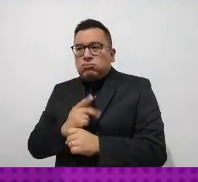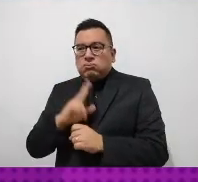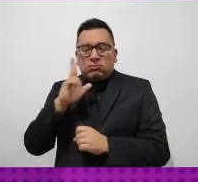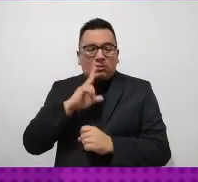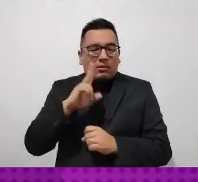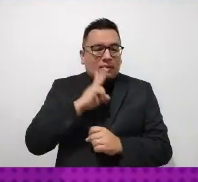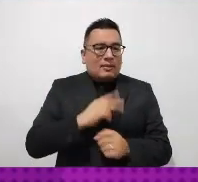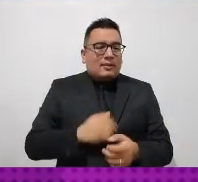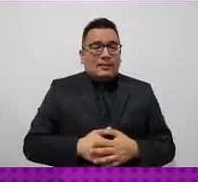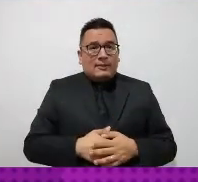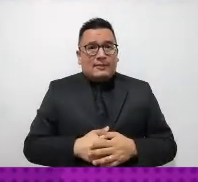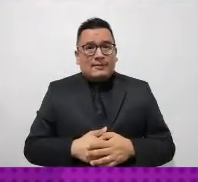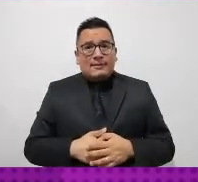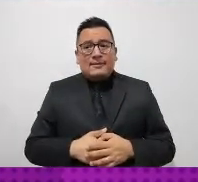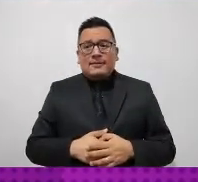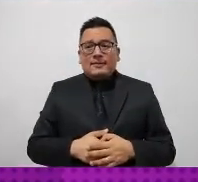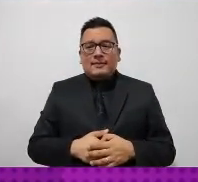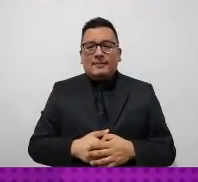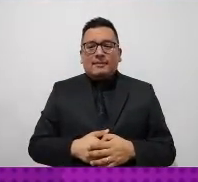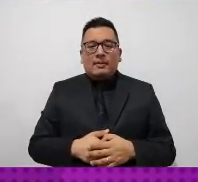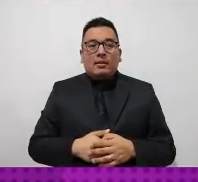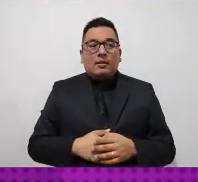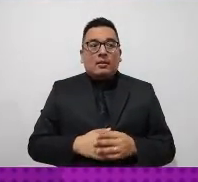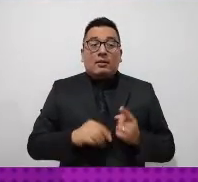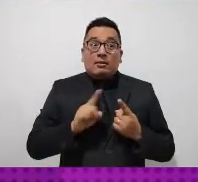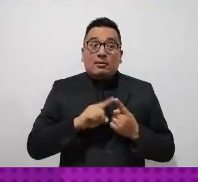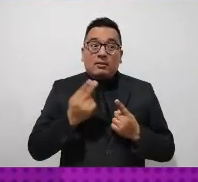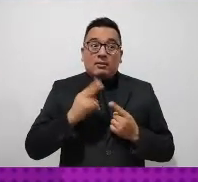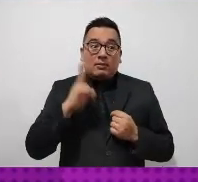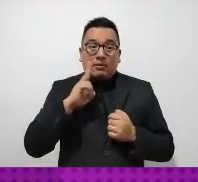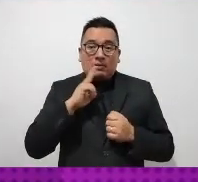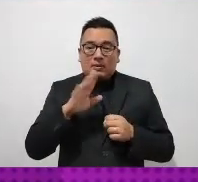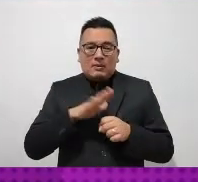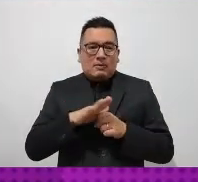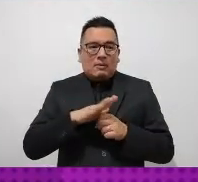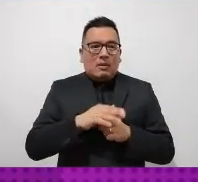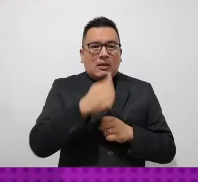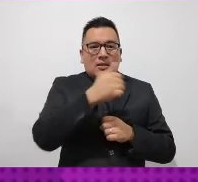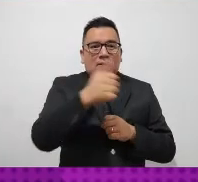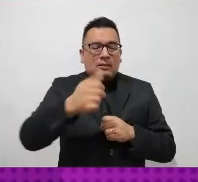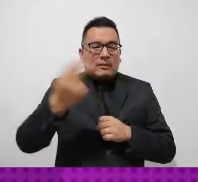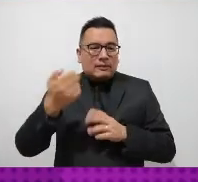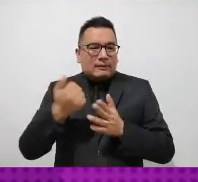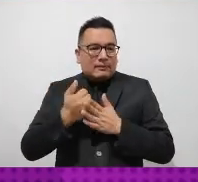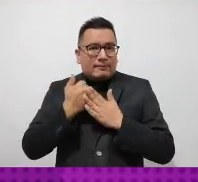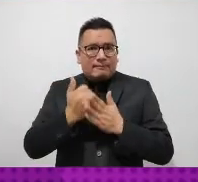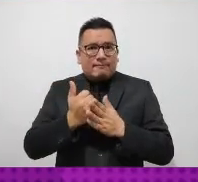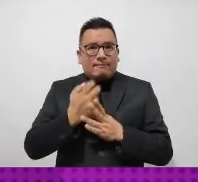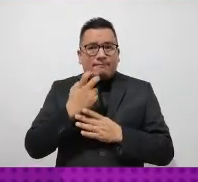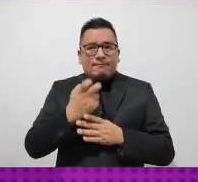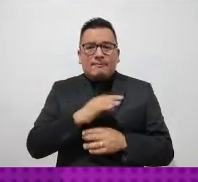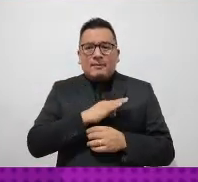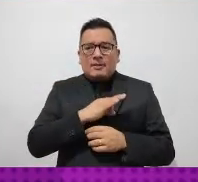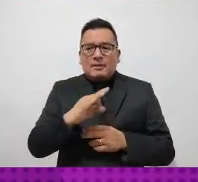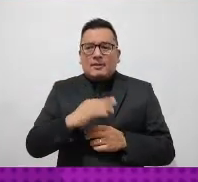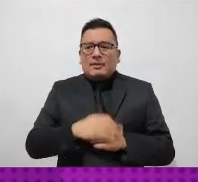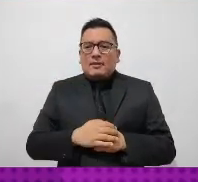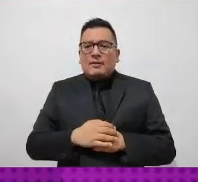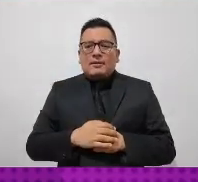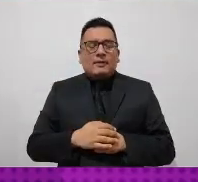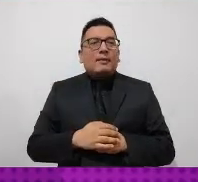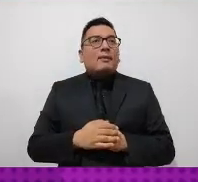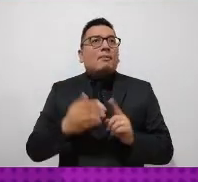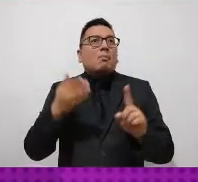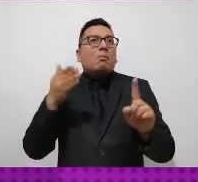focalizar las necesidades. Bueno, primero detectar las necesidades de capacitación para poder focalizar y ser